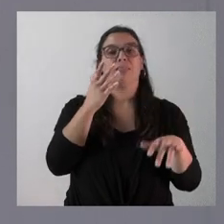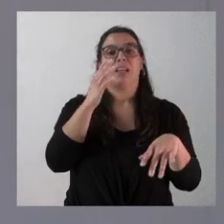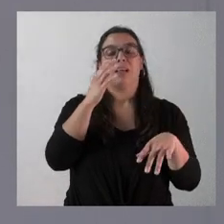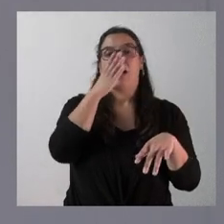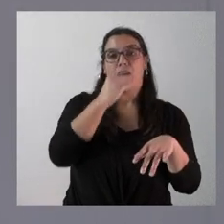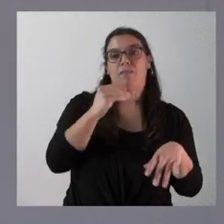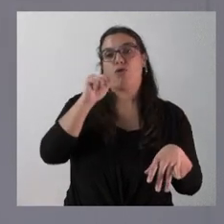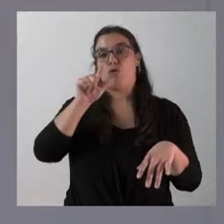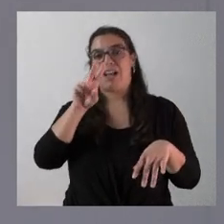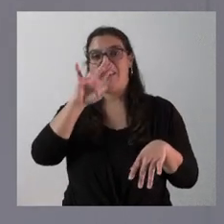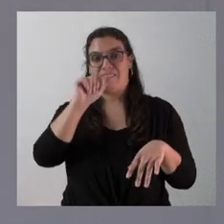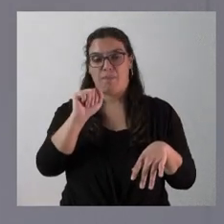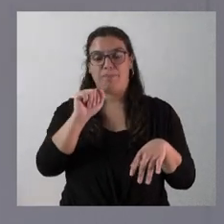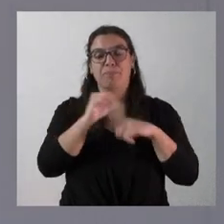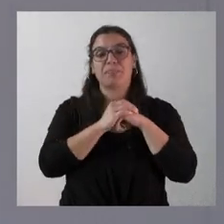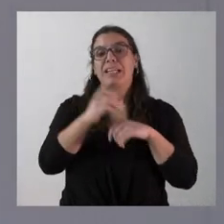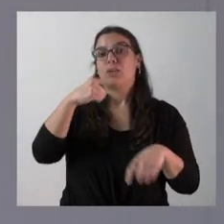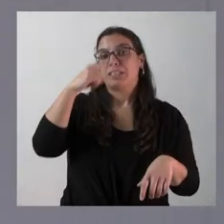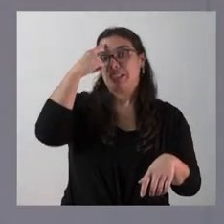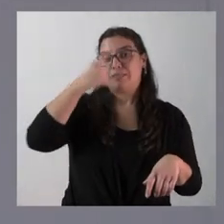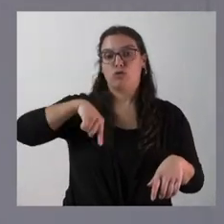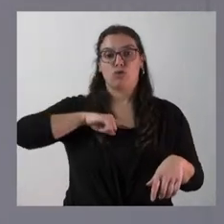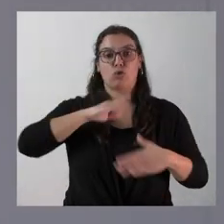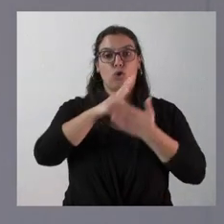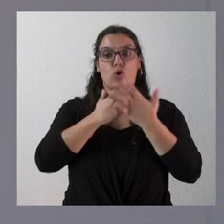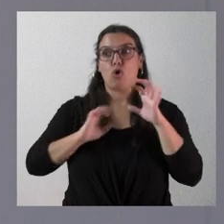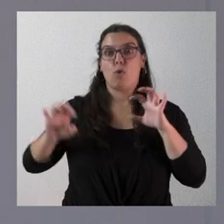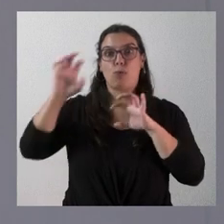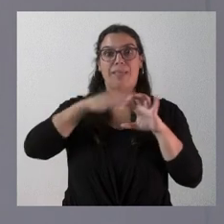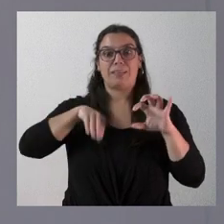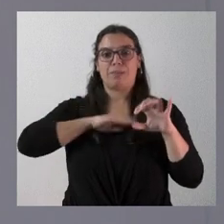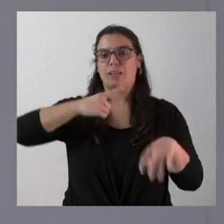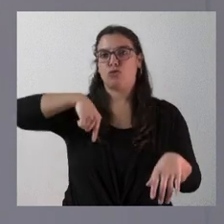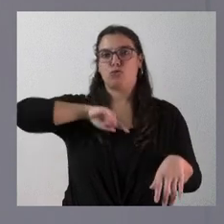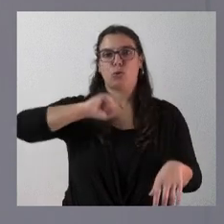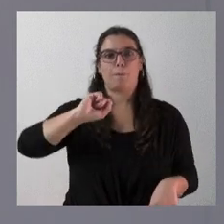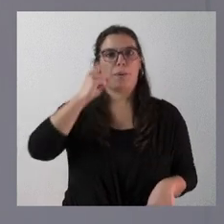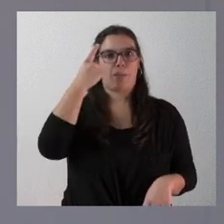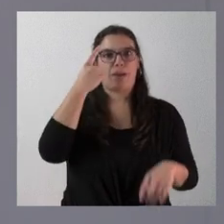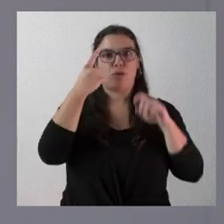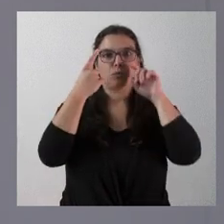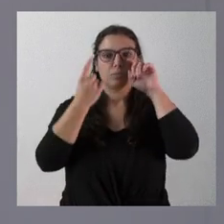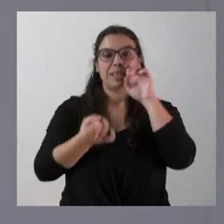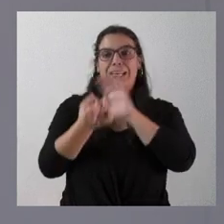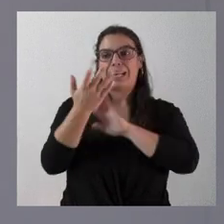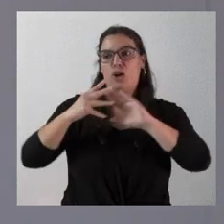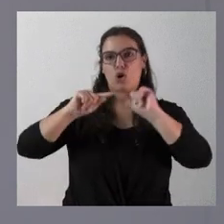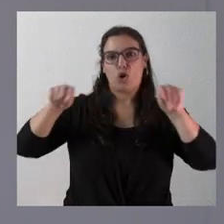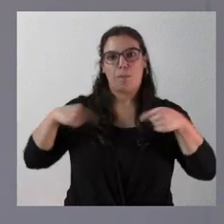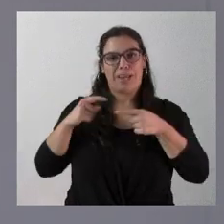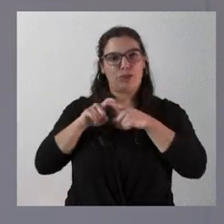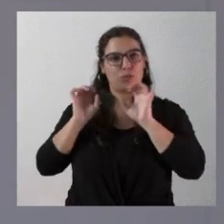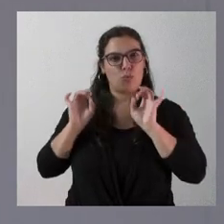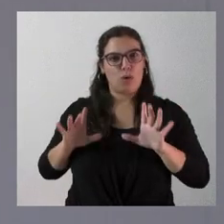ustedes que somos la primera comunidad Autónoma de España que pone en marcha un convenio de estas características